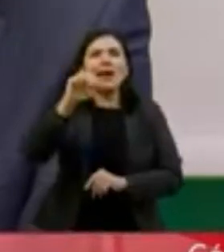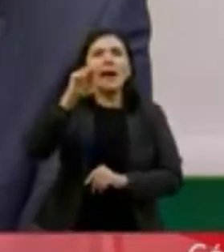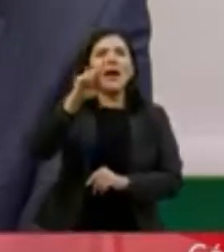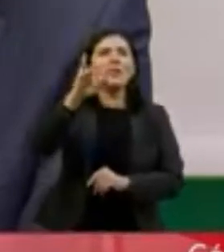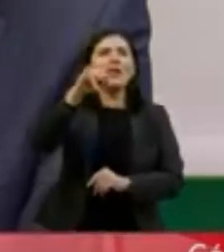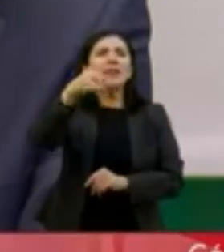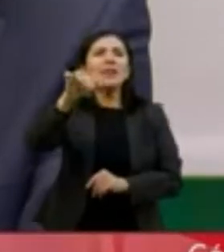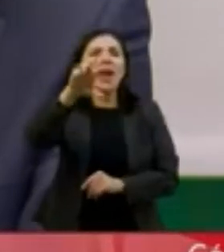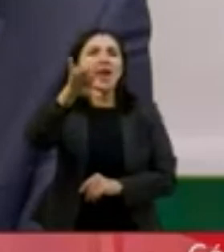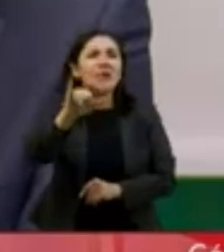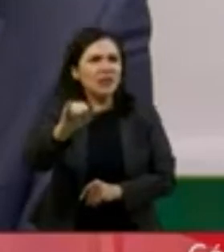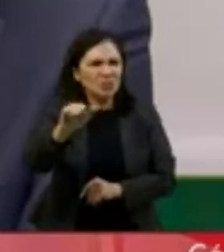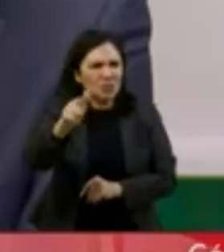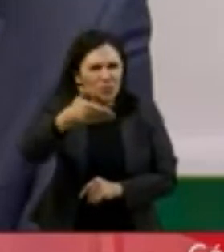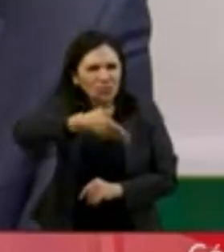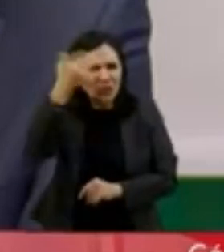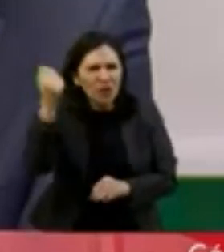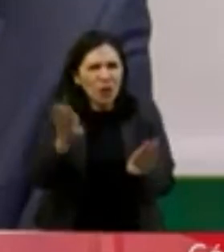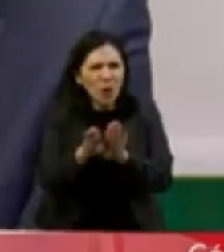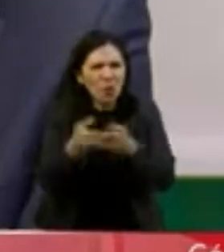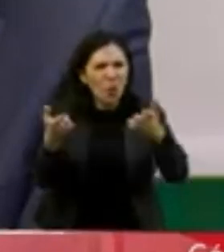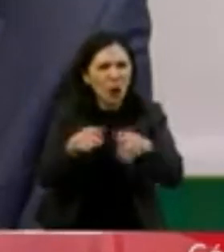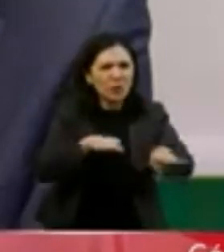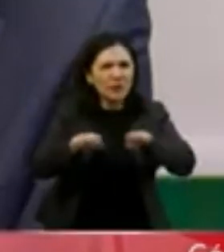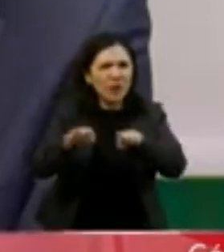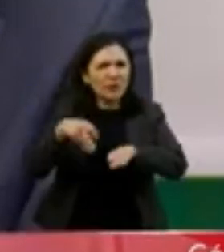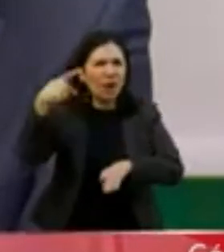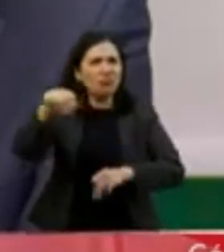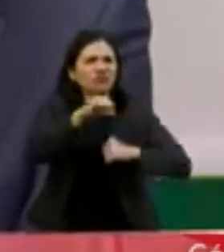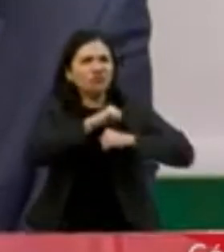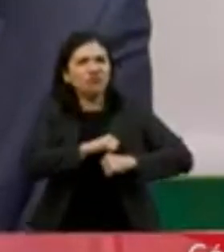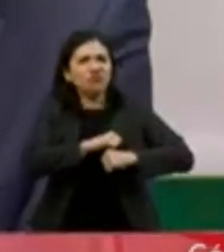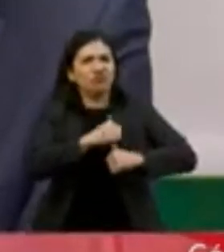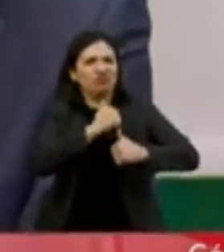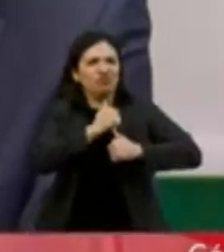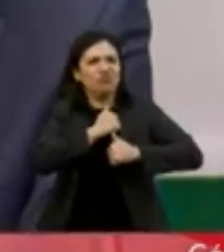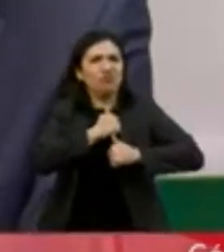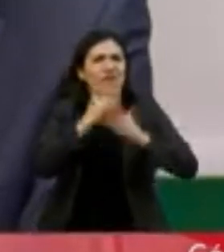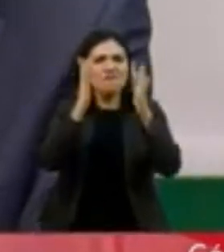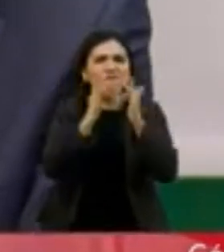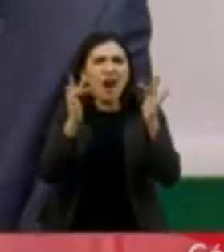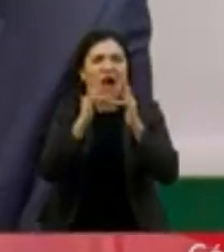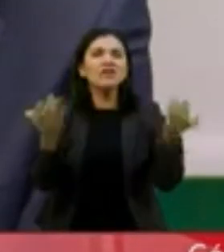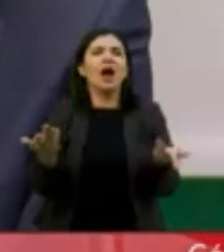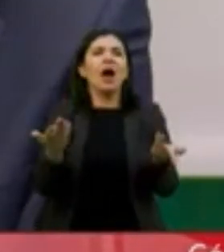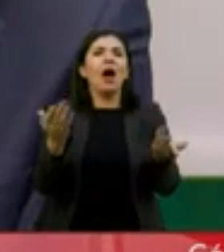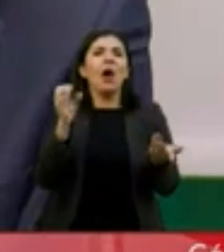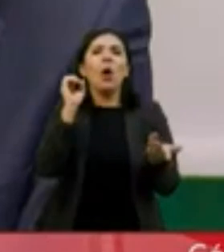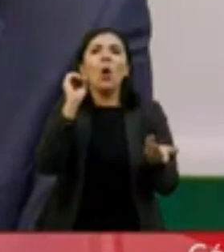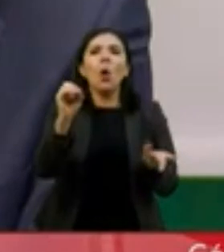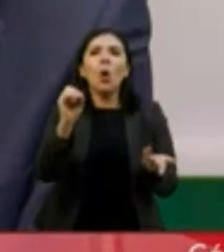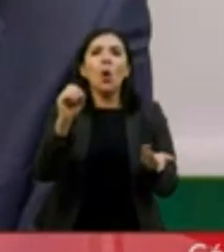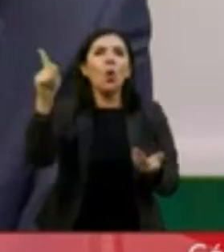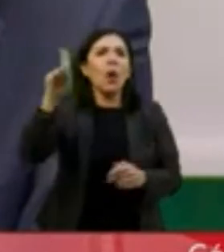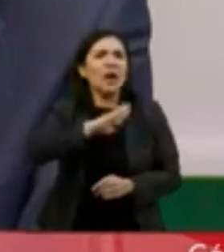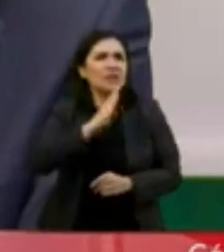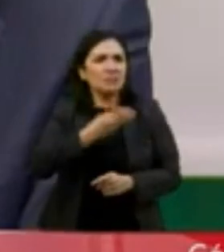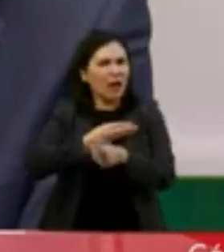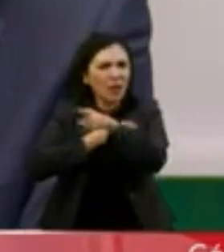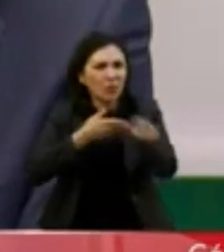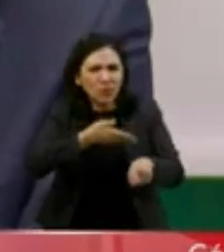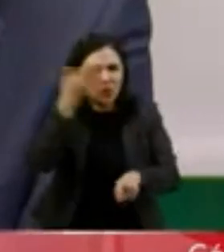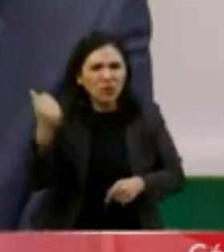por ejemplo nunca sabe cómo actúa la fuerza civil en Francia por ejemplo o la guardia civil en España